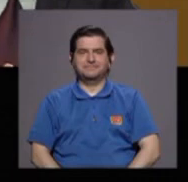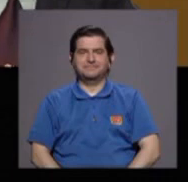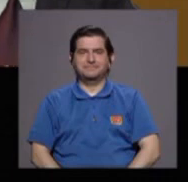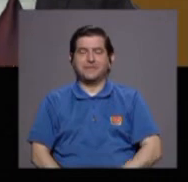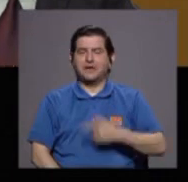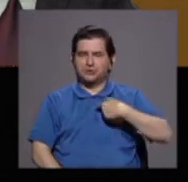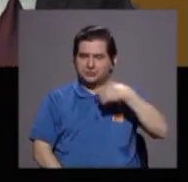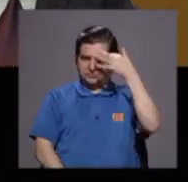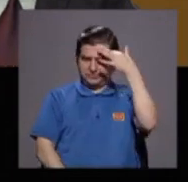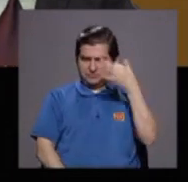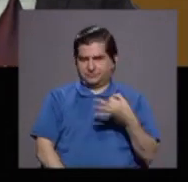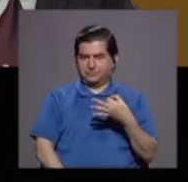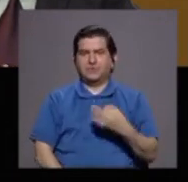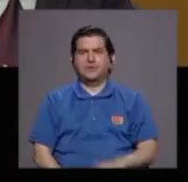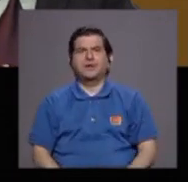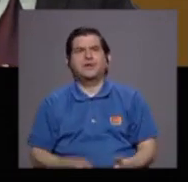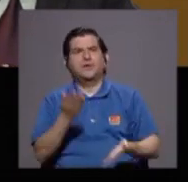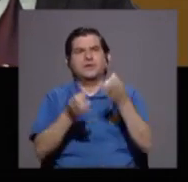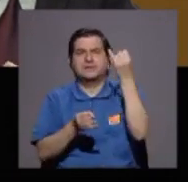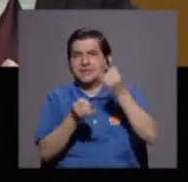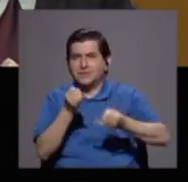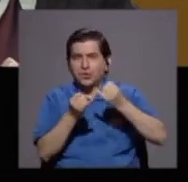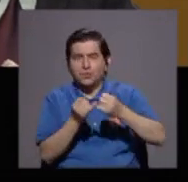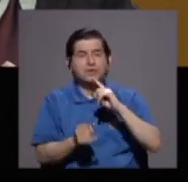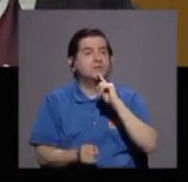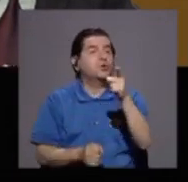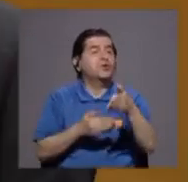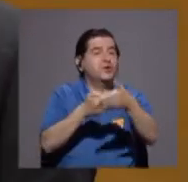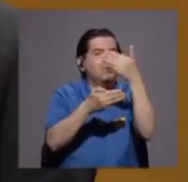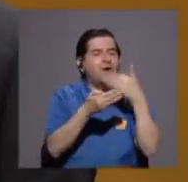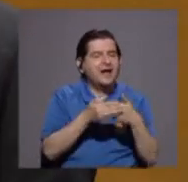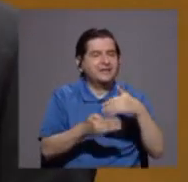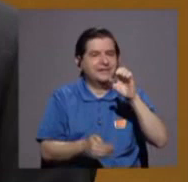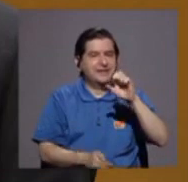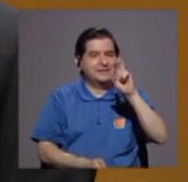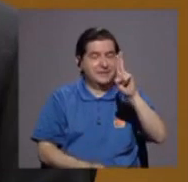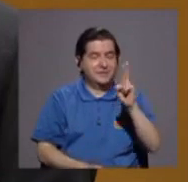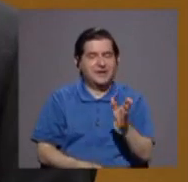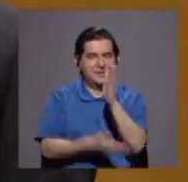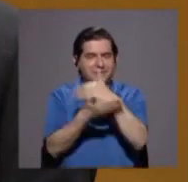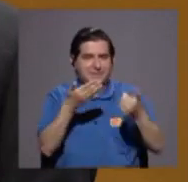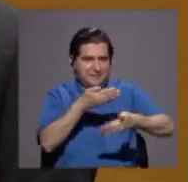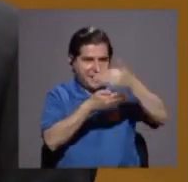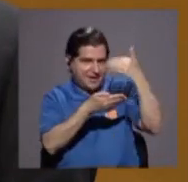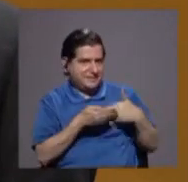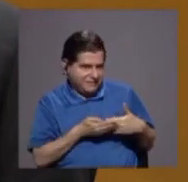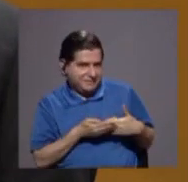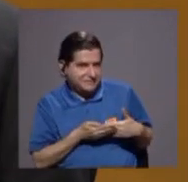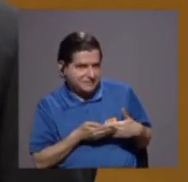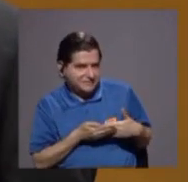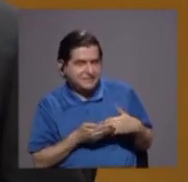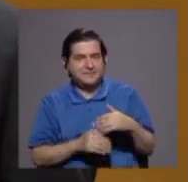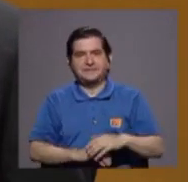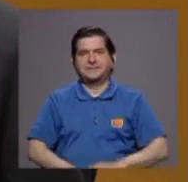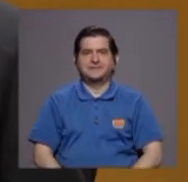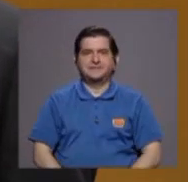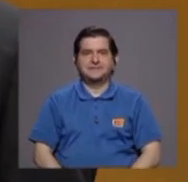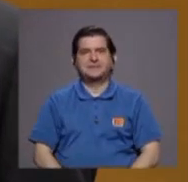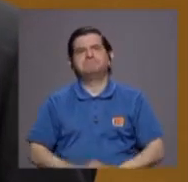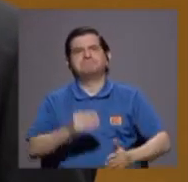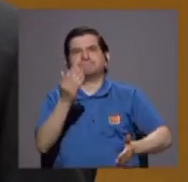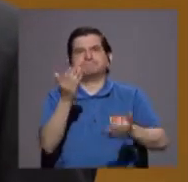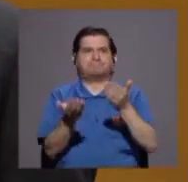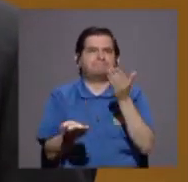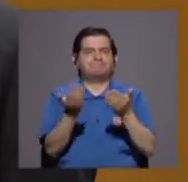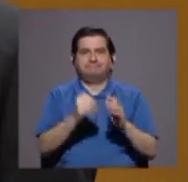me parece, y era lo último que don Eduardo decía en el segmento previo, un poco